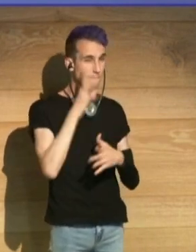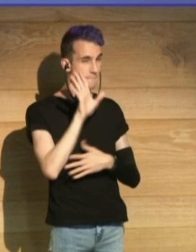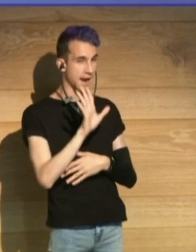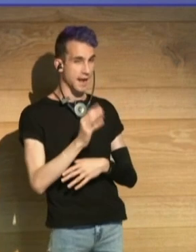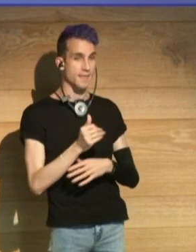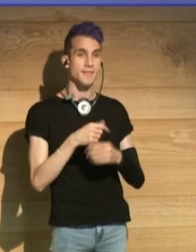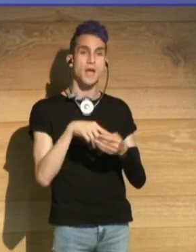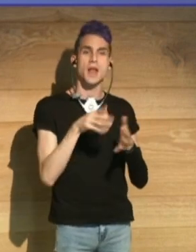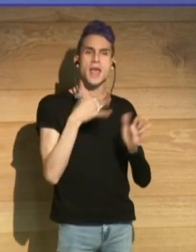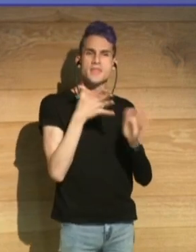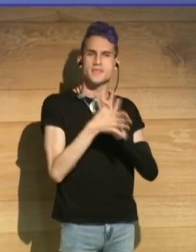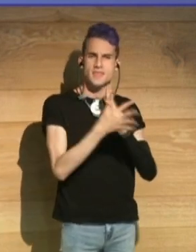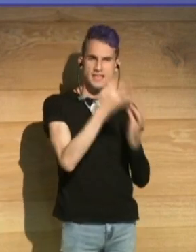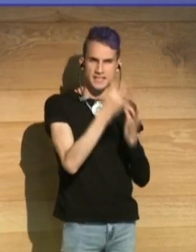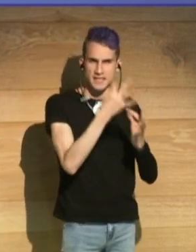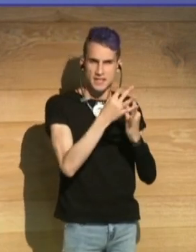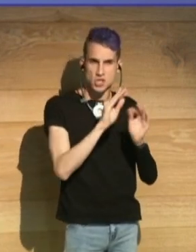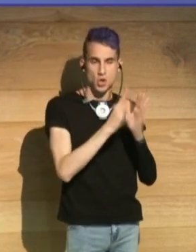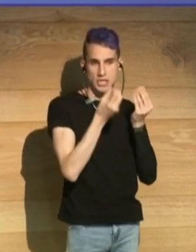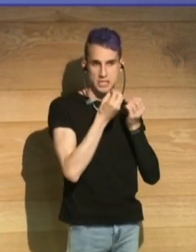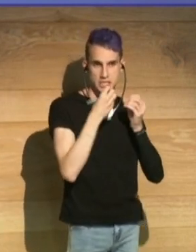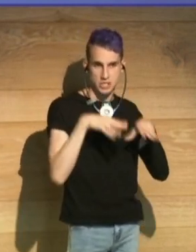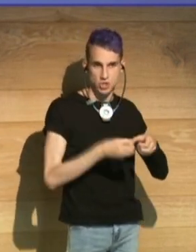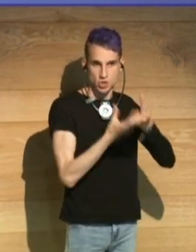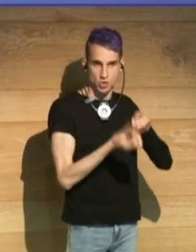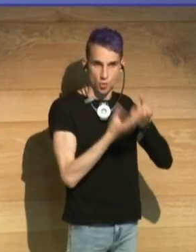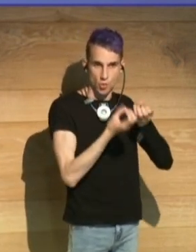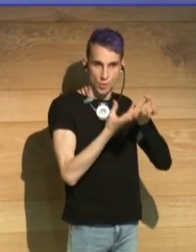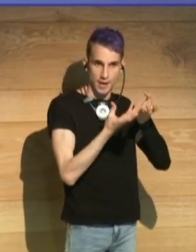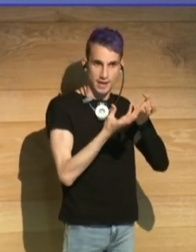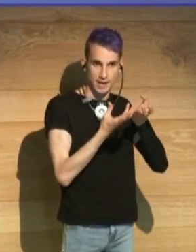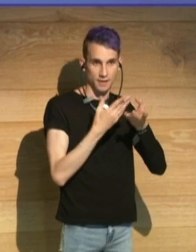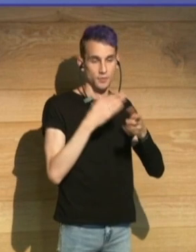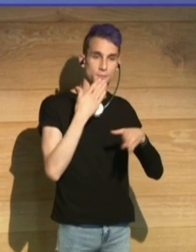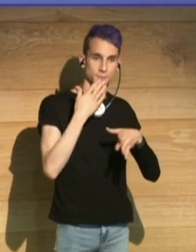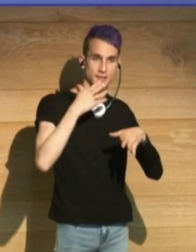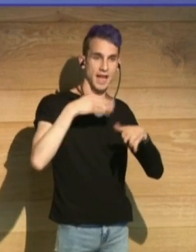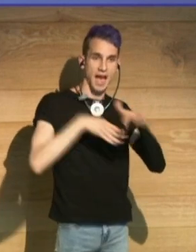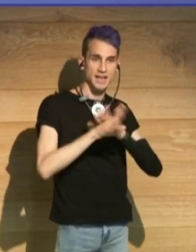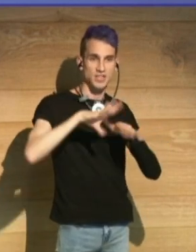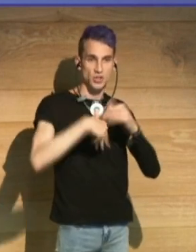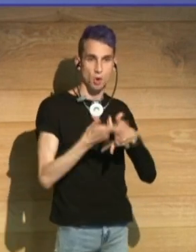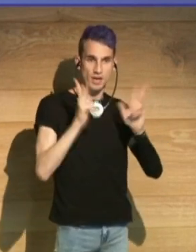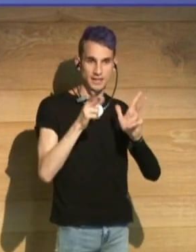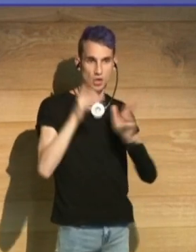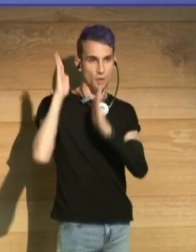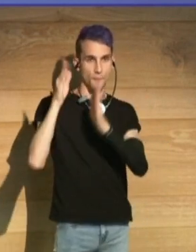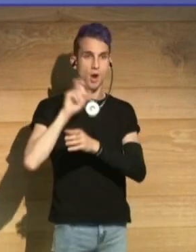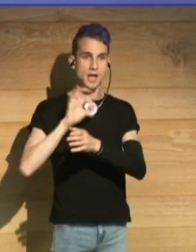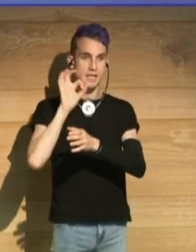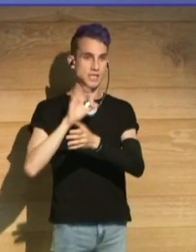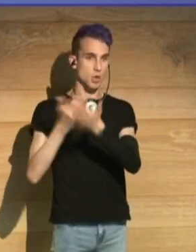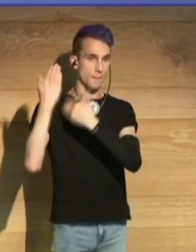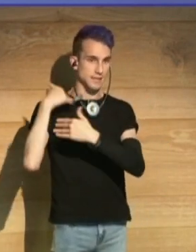novelada, no novelada en el sentido de la ficción, sino en el sentido de novela que usted antes decía, de acceso democrático a lo que ocurrió, pero no juzgado